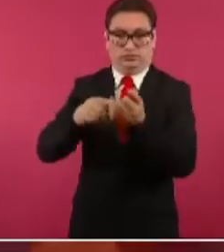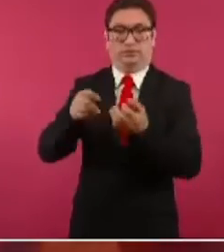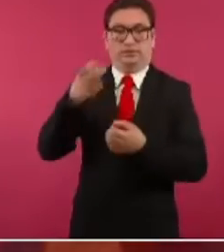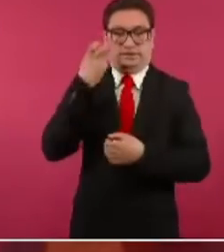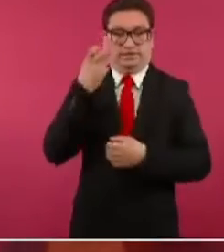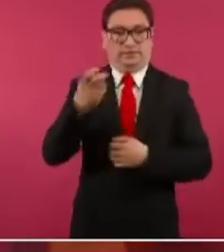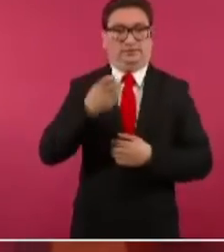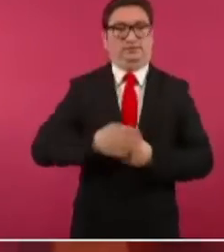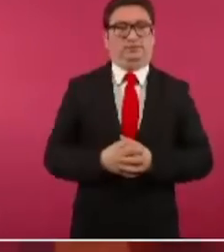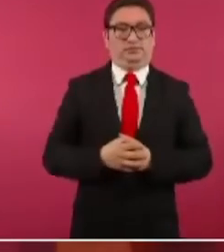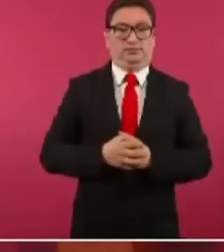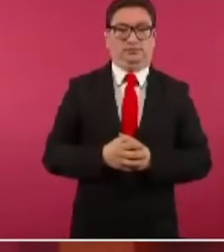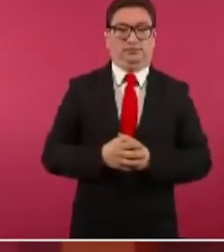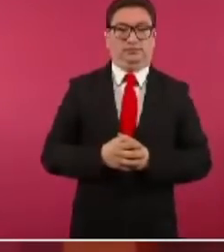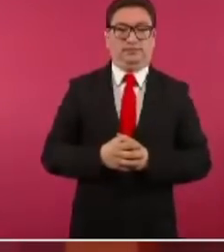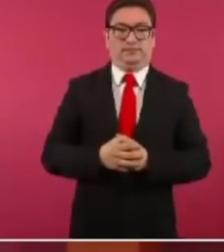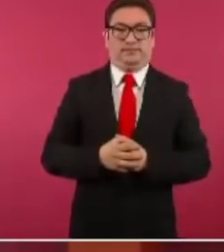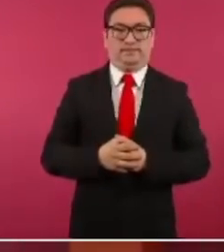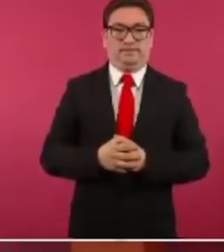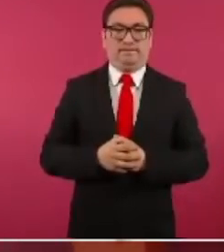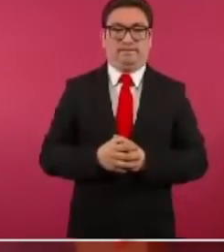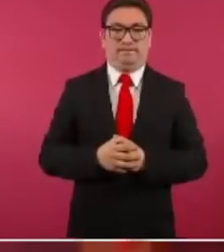que es